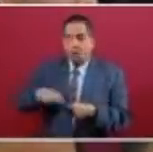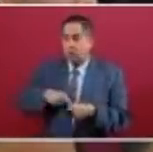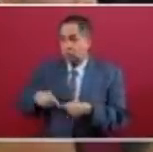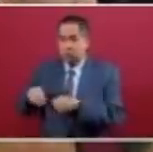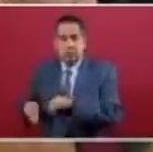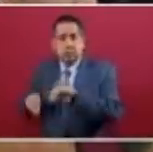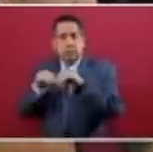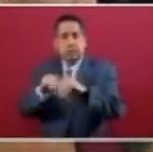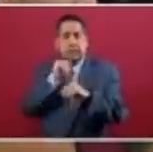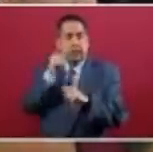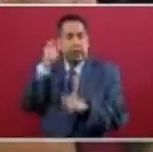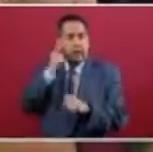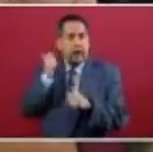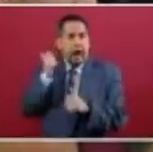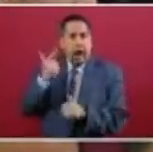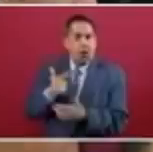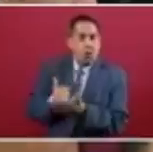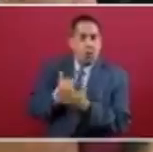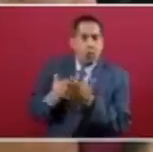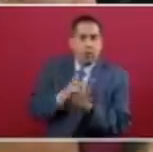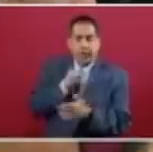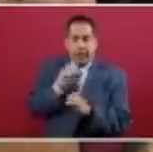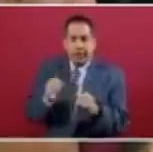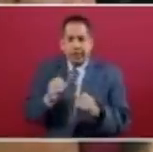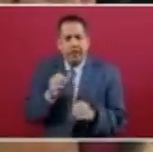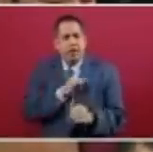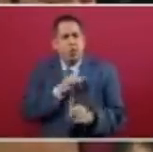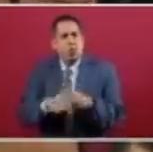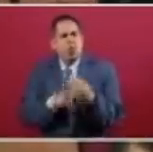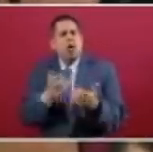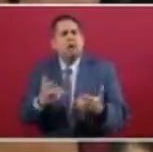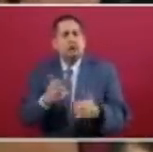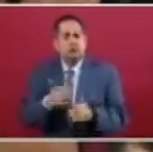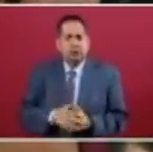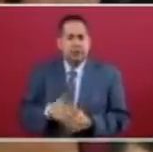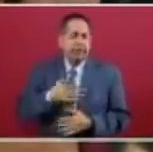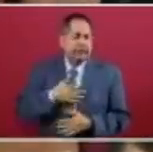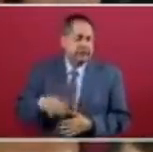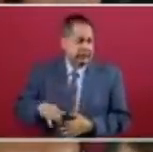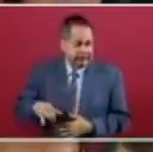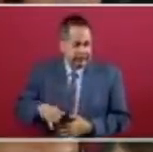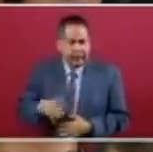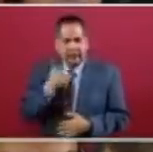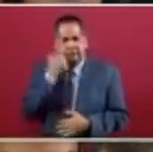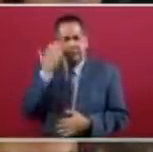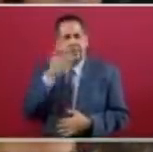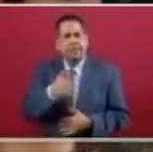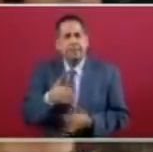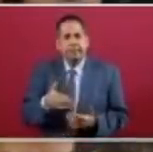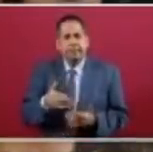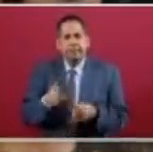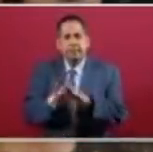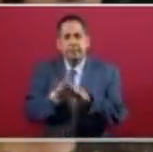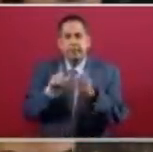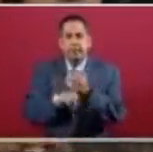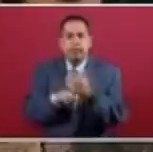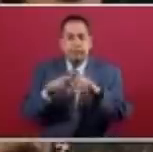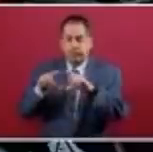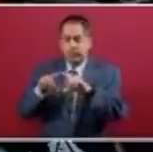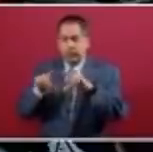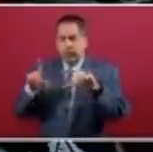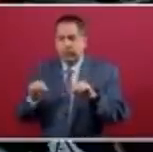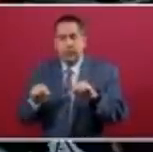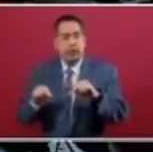binacionales, se va para funcionarios. Entonces, ¿qué se puede hacer? Y me interesa mucho que haya la tarjeta emisora